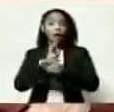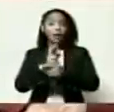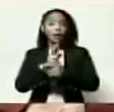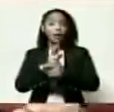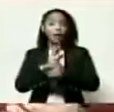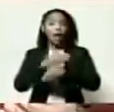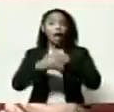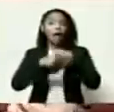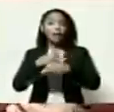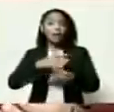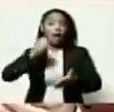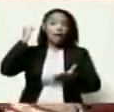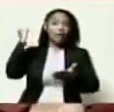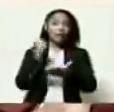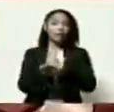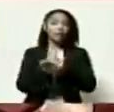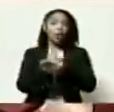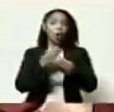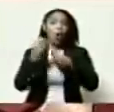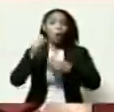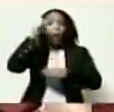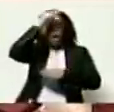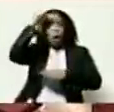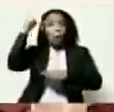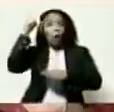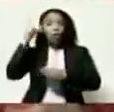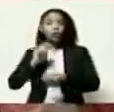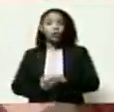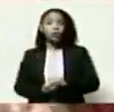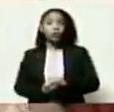convertir un asesino como Leopoldo López